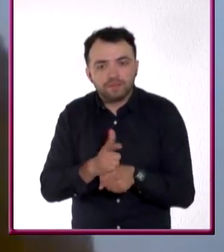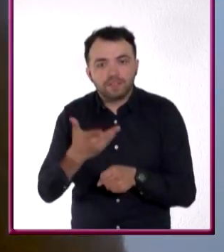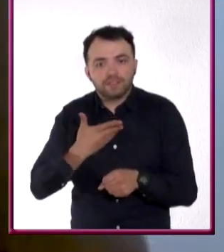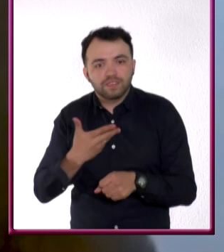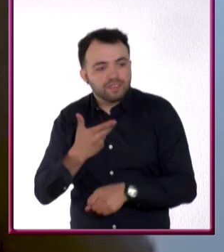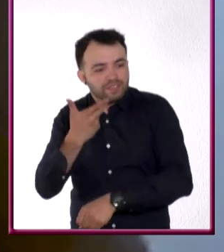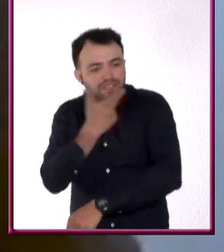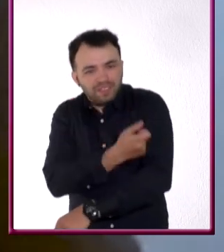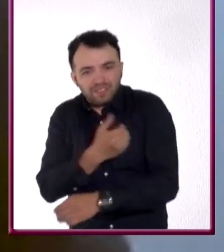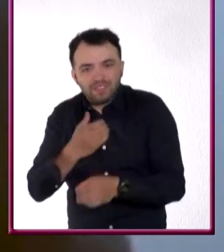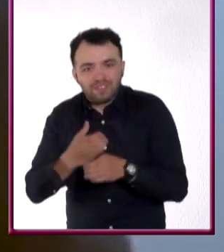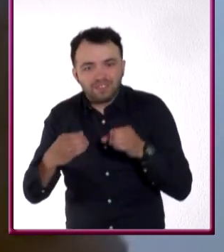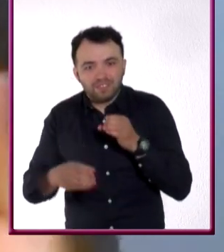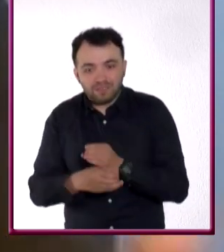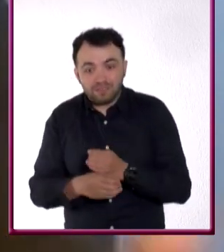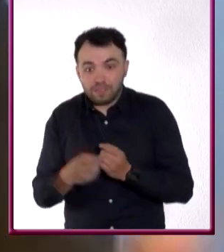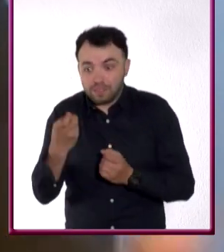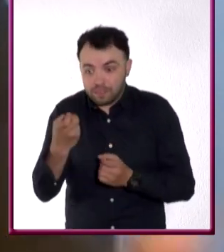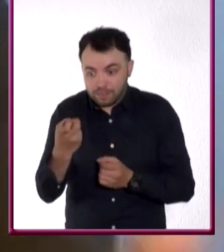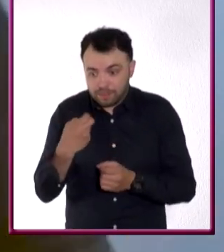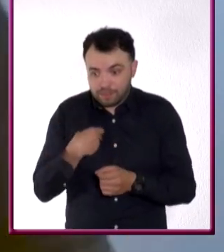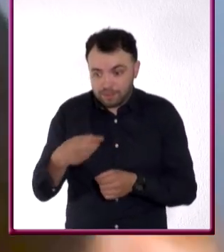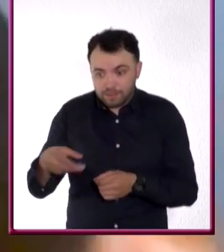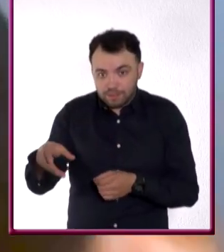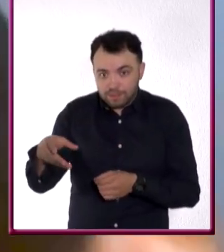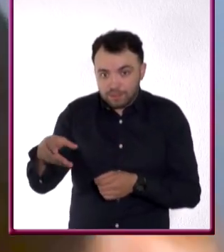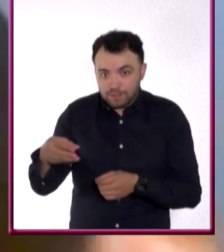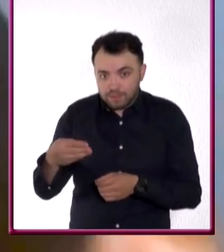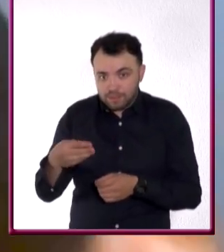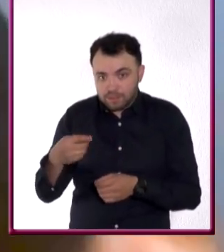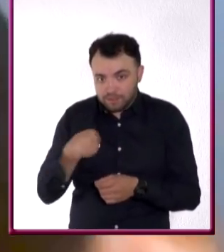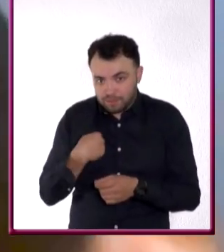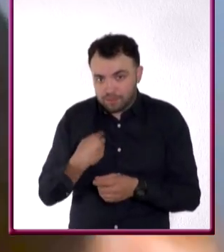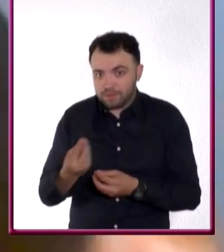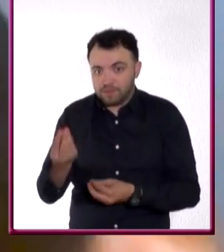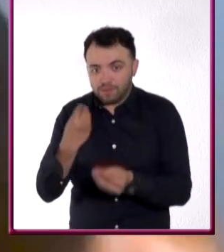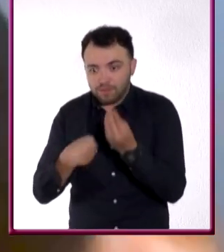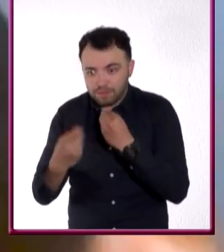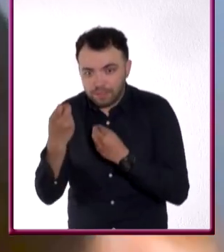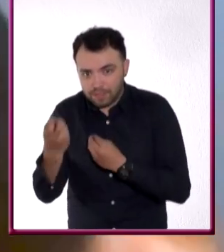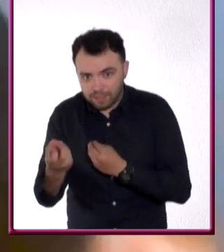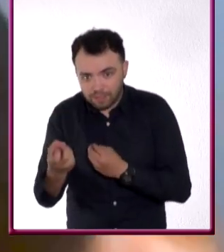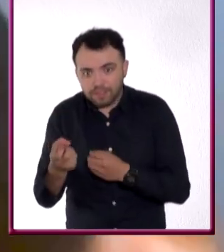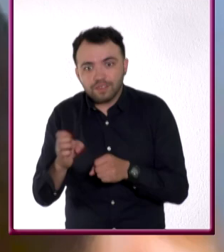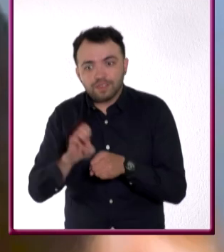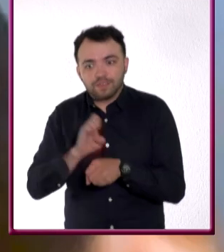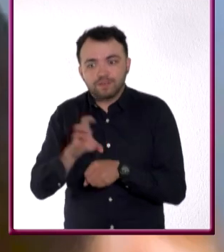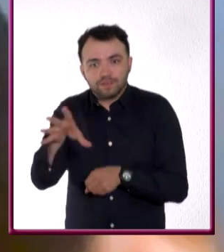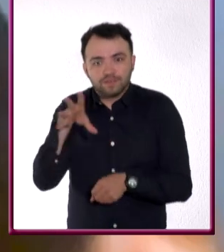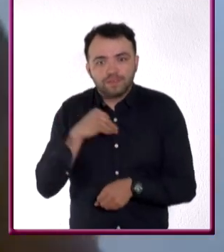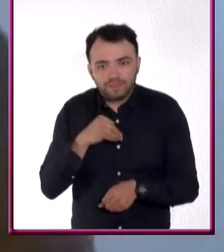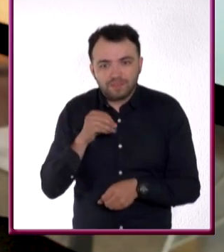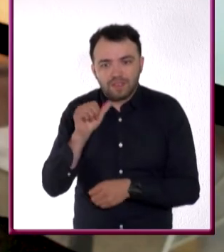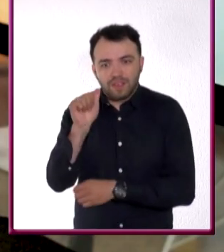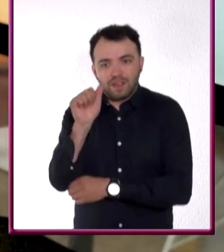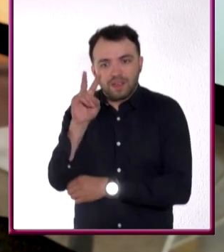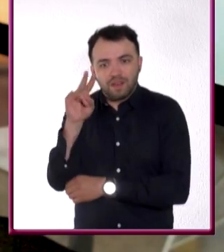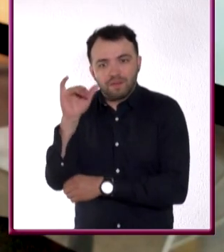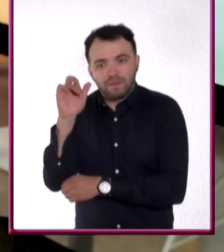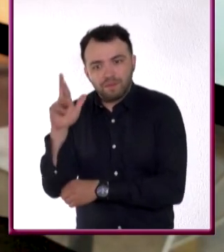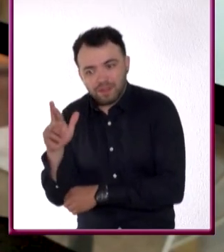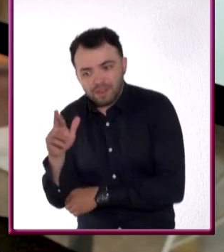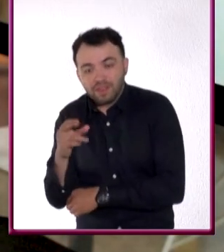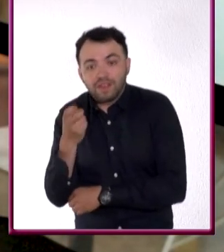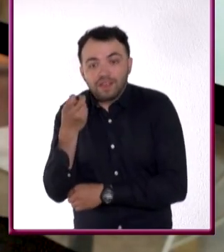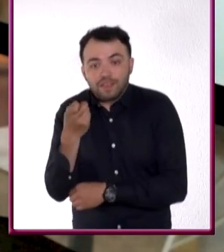procesos son un cierto caldo de cultivo que facilita la